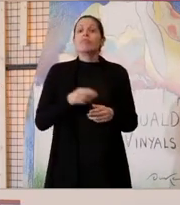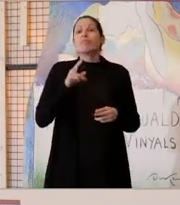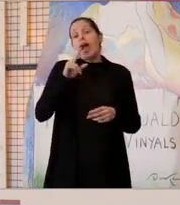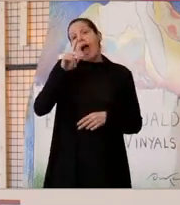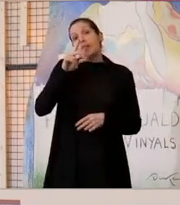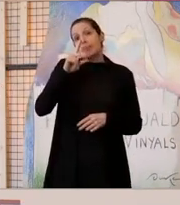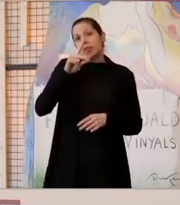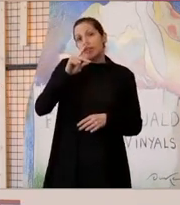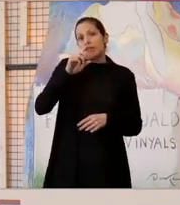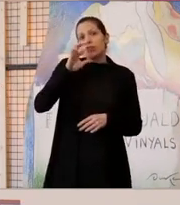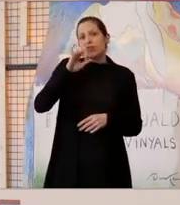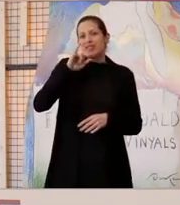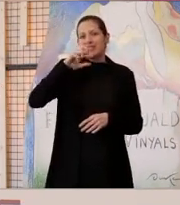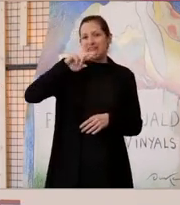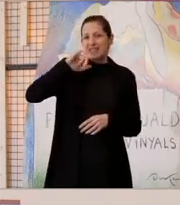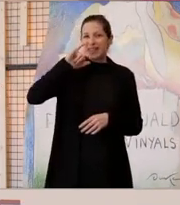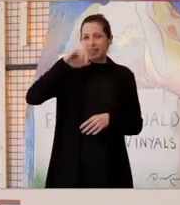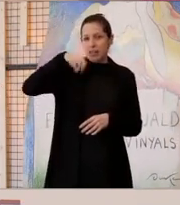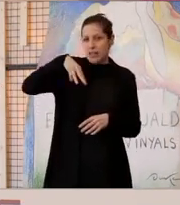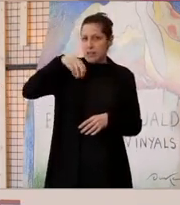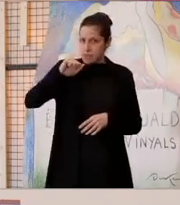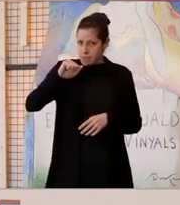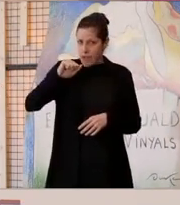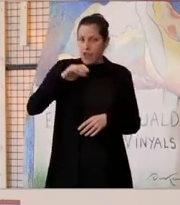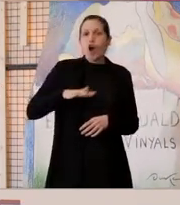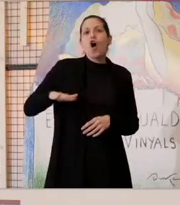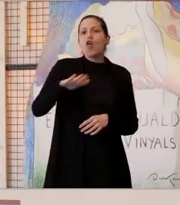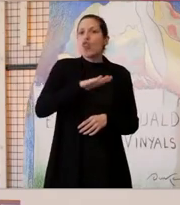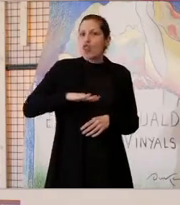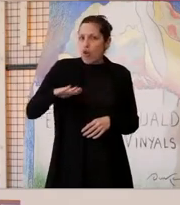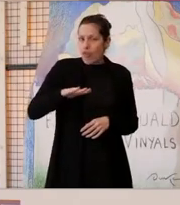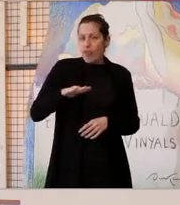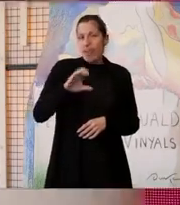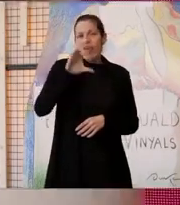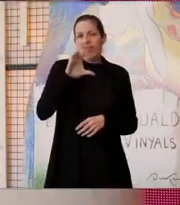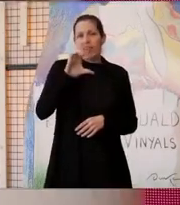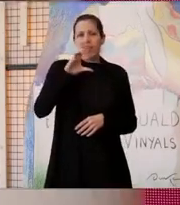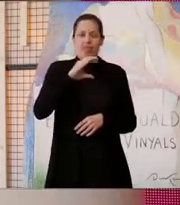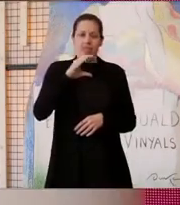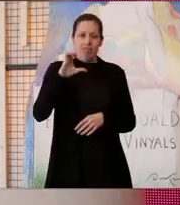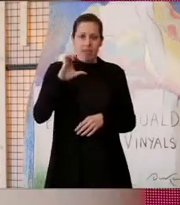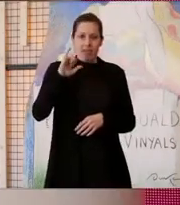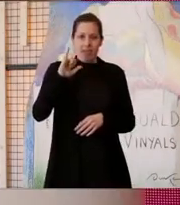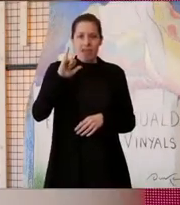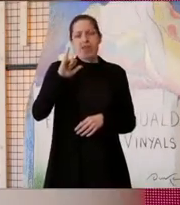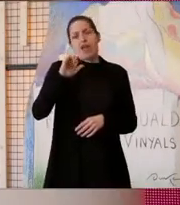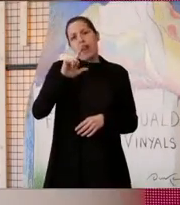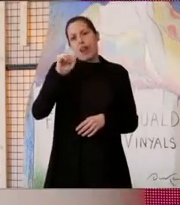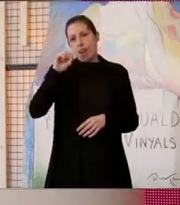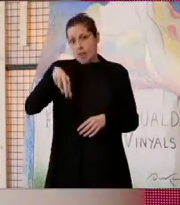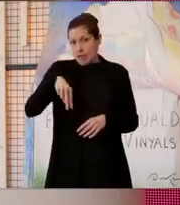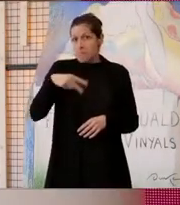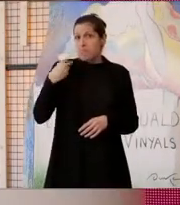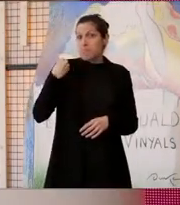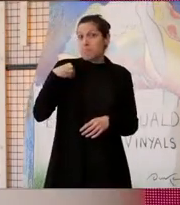bandala Nike que ocurrió en ceilán porque murió su marido no fue la primera elegida sabéis que